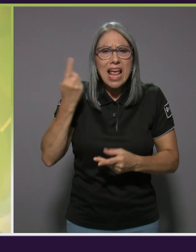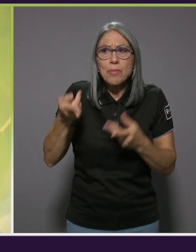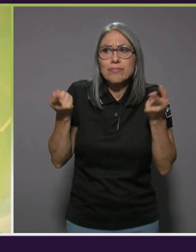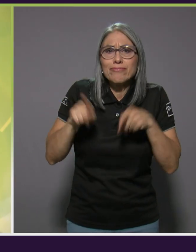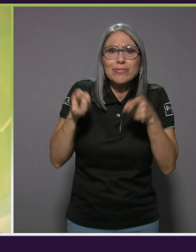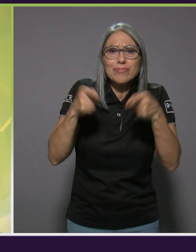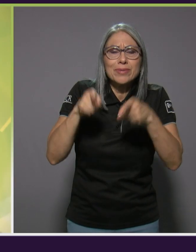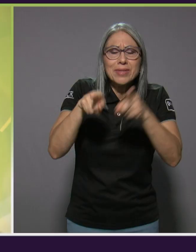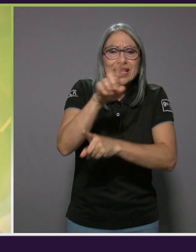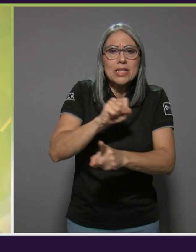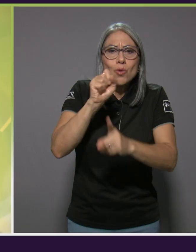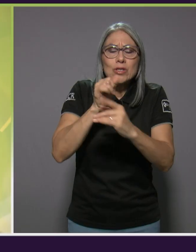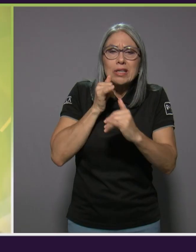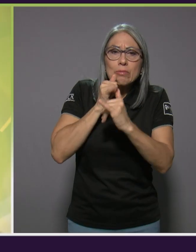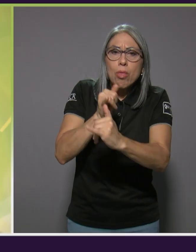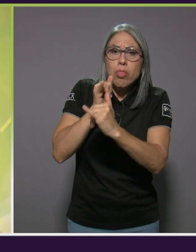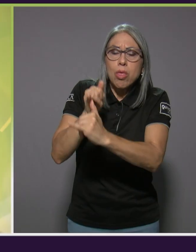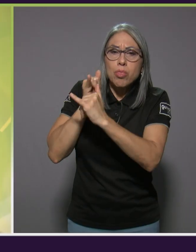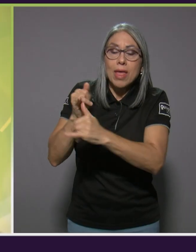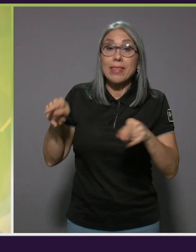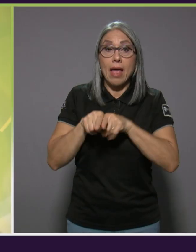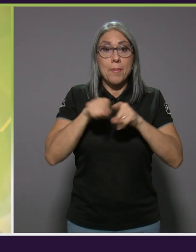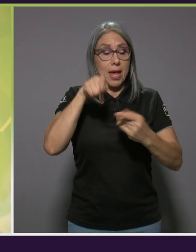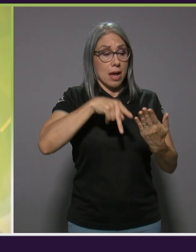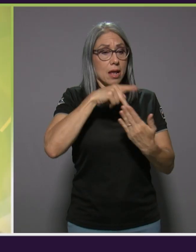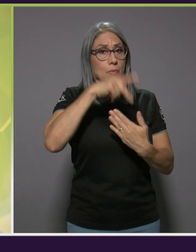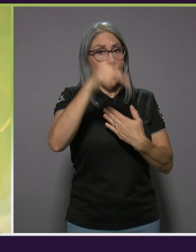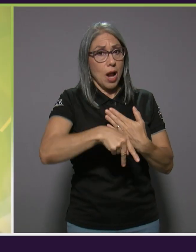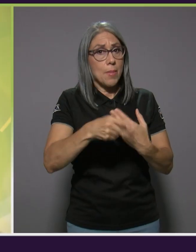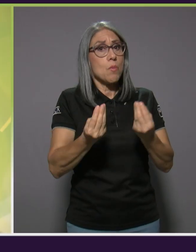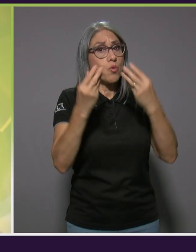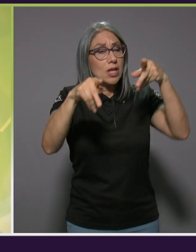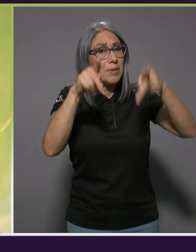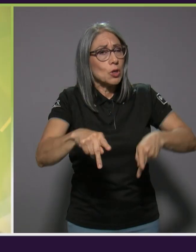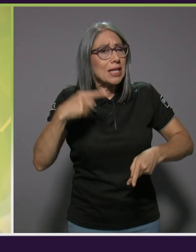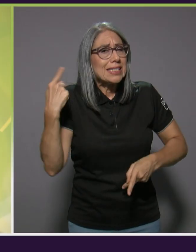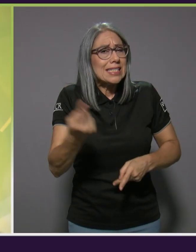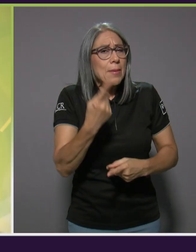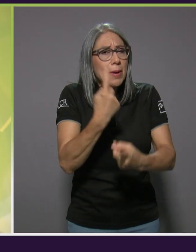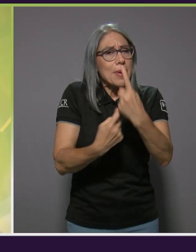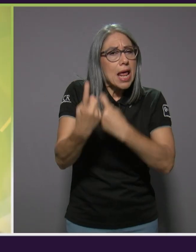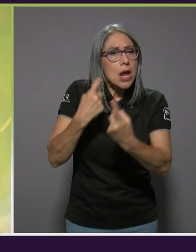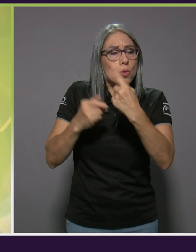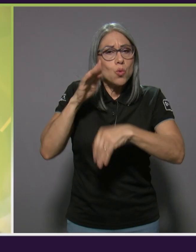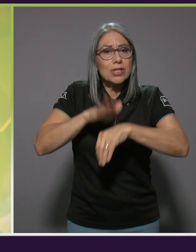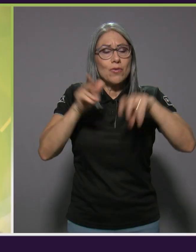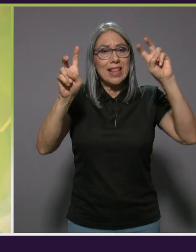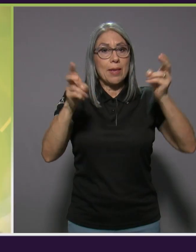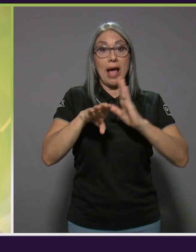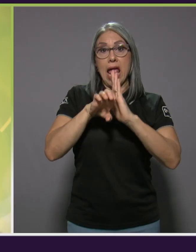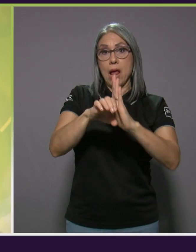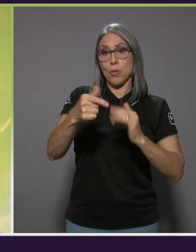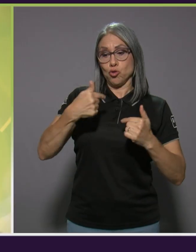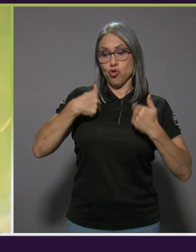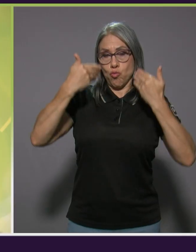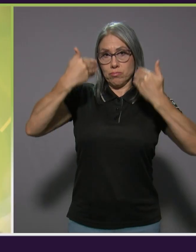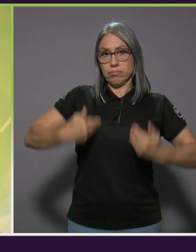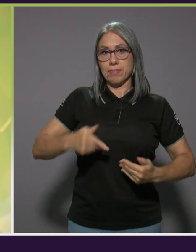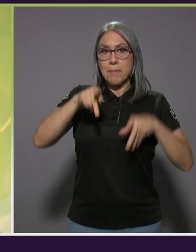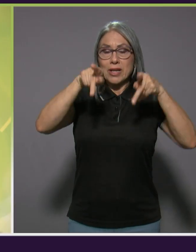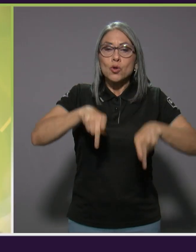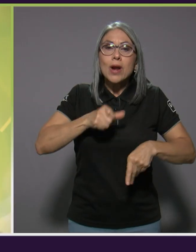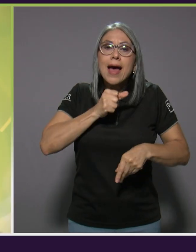y también en el programa la audiencia nos hace consultas recurrentes sobre este tema. Si yo soy una persona adulta mayor